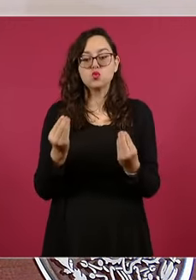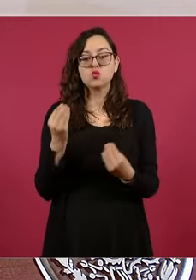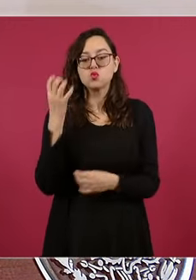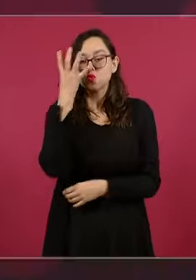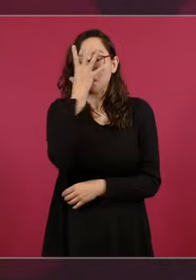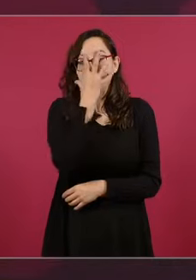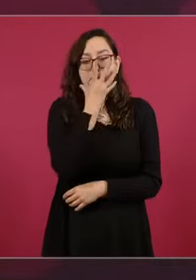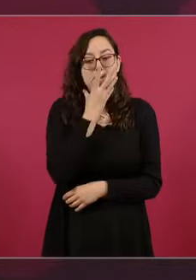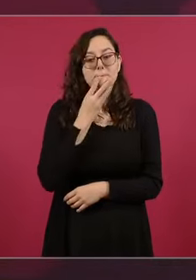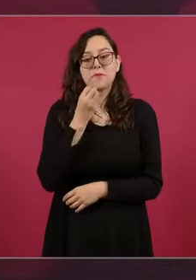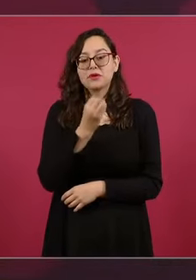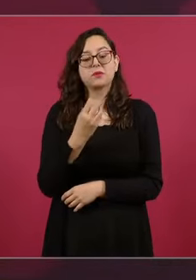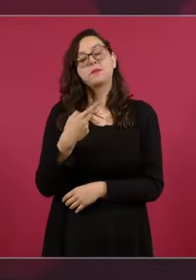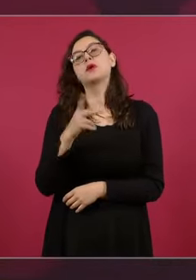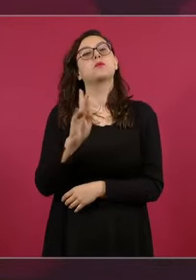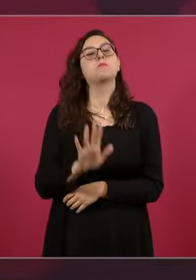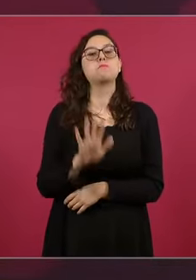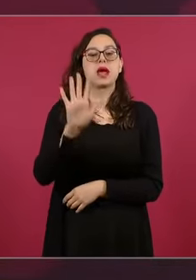es como una isla,